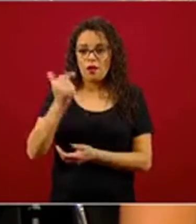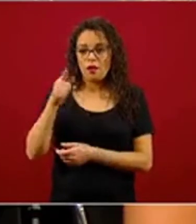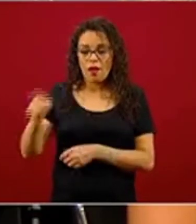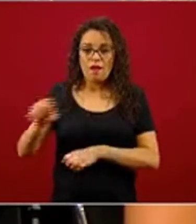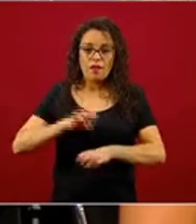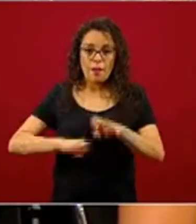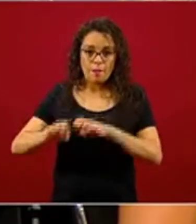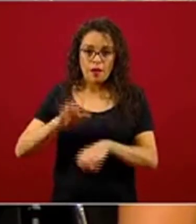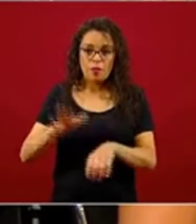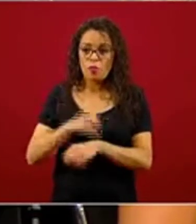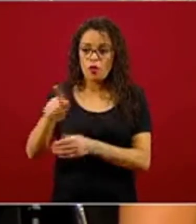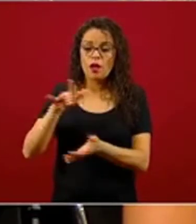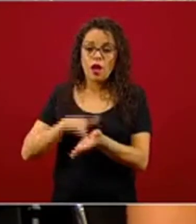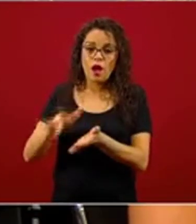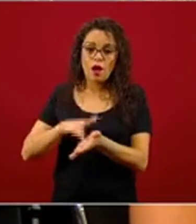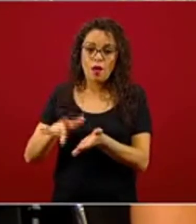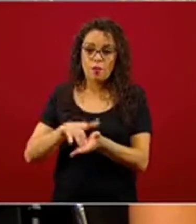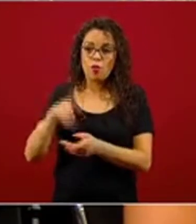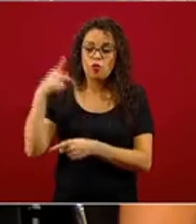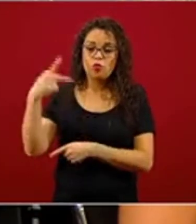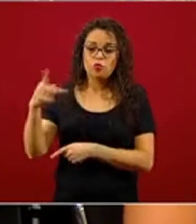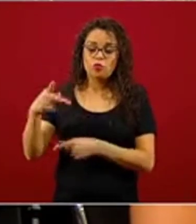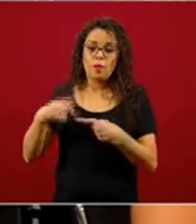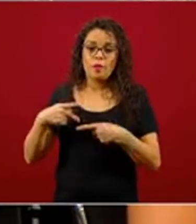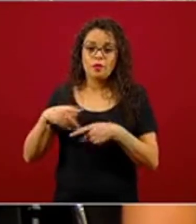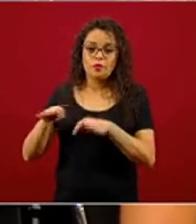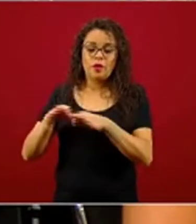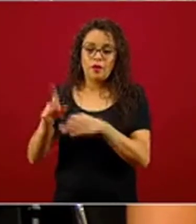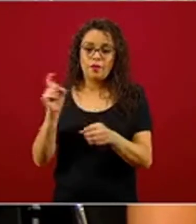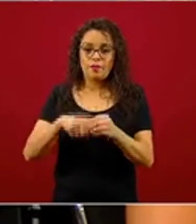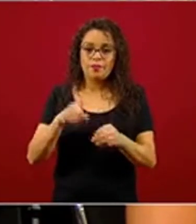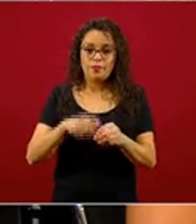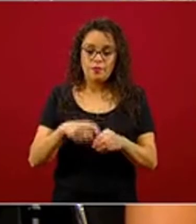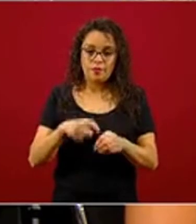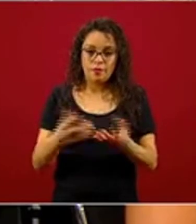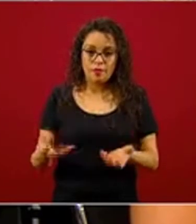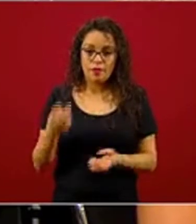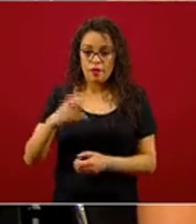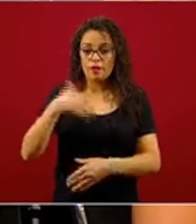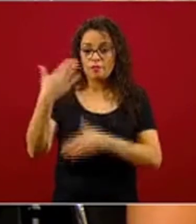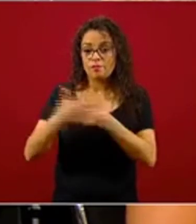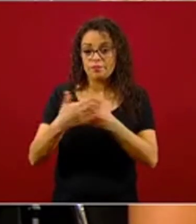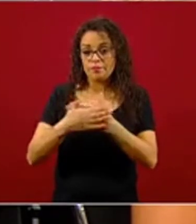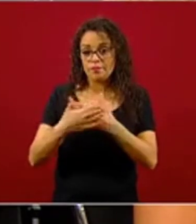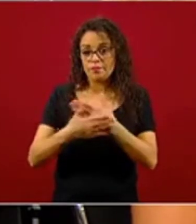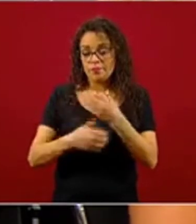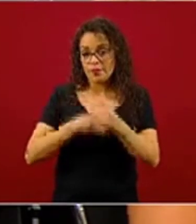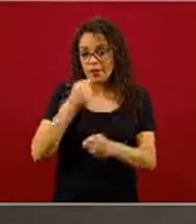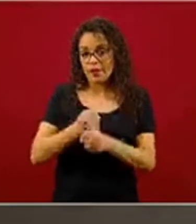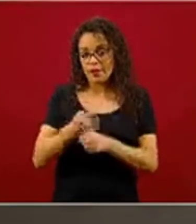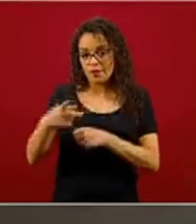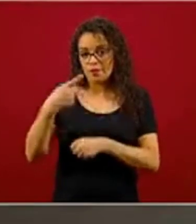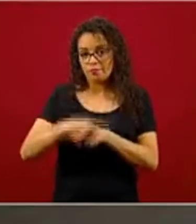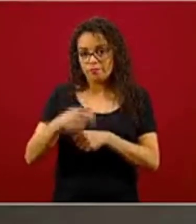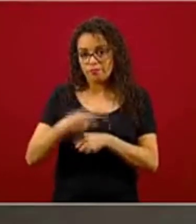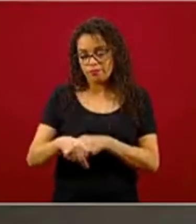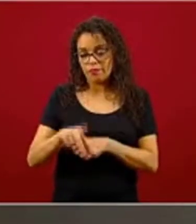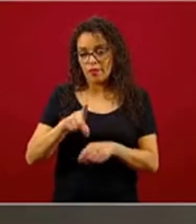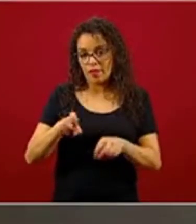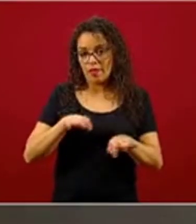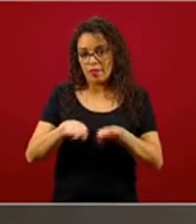demás, pues se vaya a incrementar la prima de riesgo de trabajo para el próximo año. Gracias.